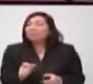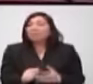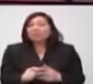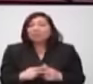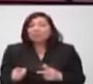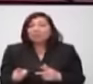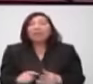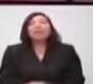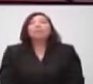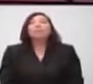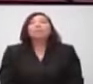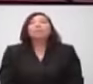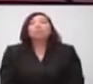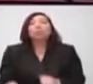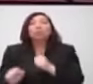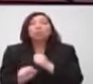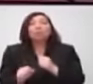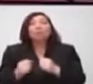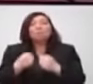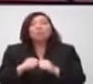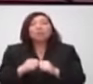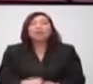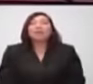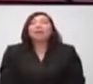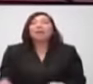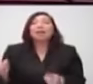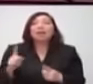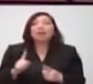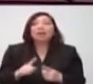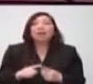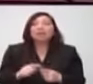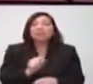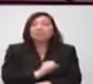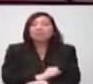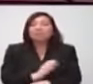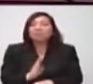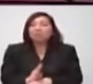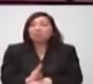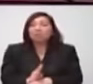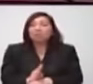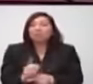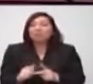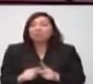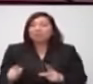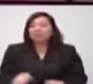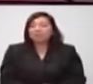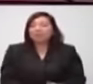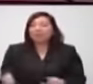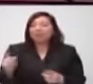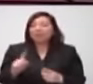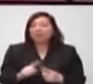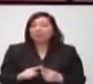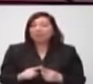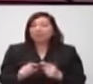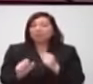salen de la zona de Surco, de La Molina, hacia San Borja, van a poder girar hacia la